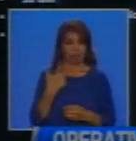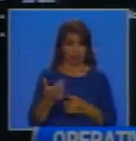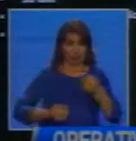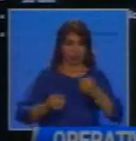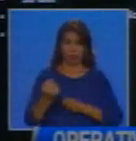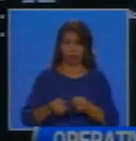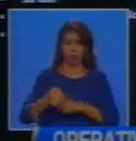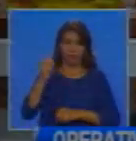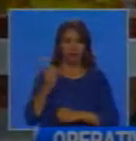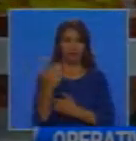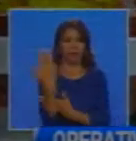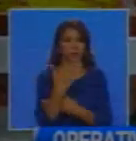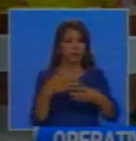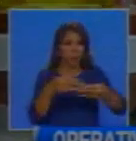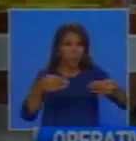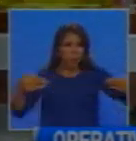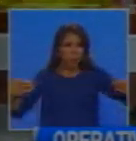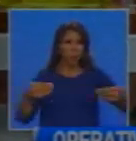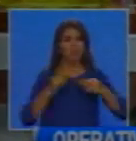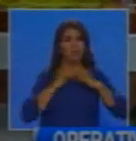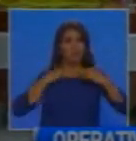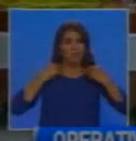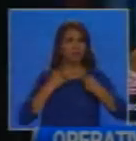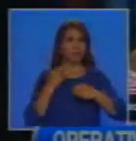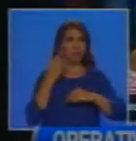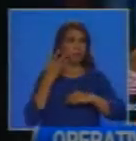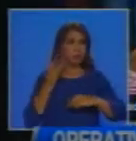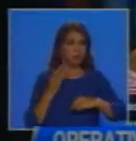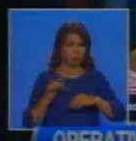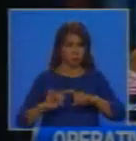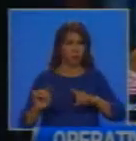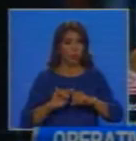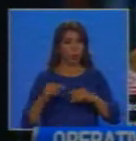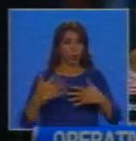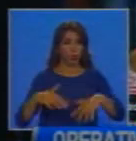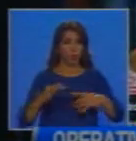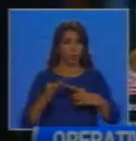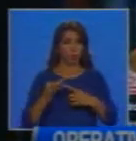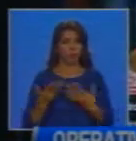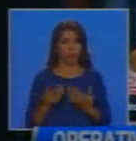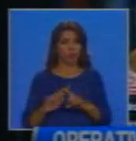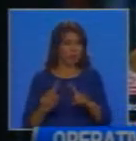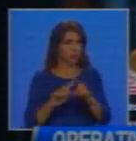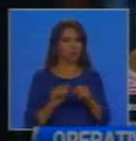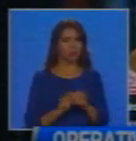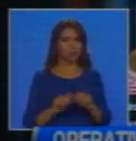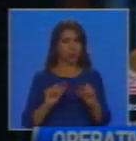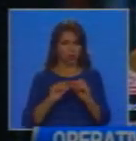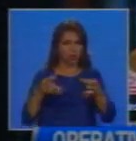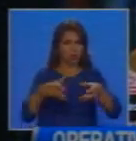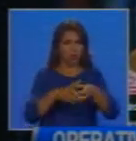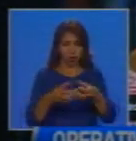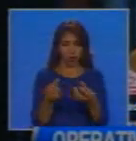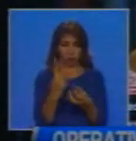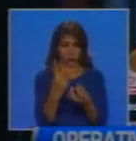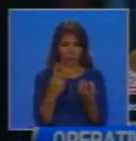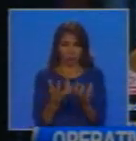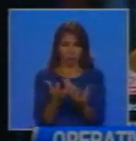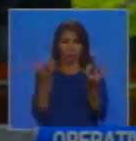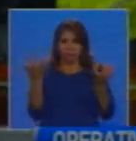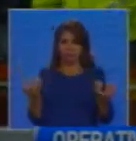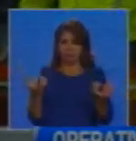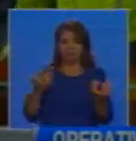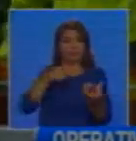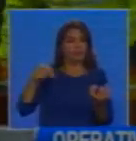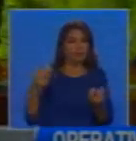tres autos, televisores, plasmas, joyas y otros artefactos de valor. Los apresados presuntamente integraban 2 bandas delictivas dedicadas